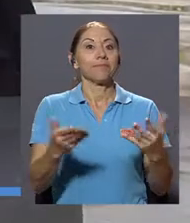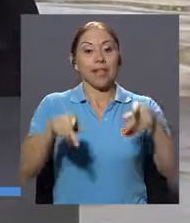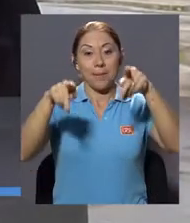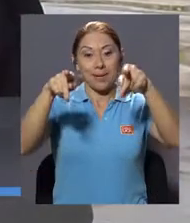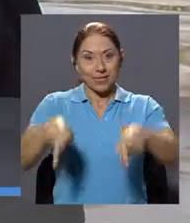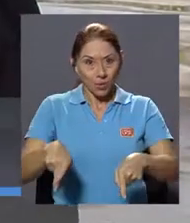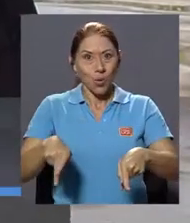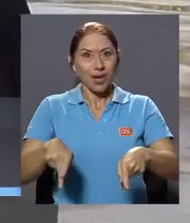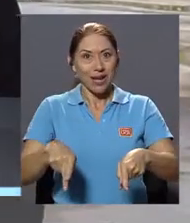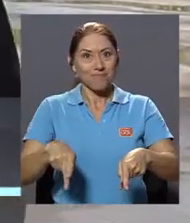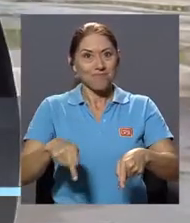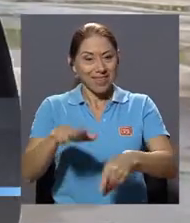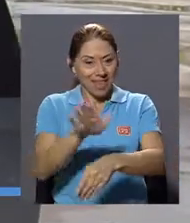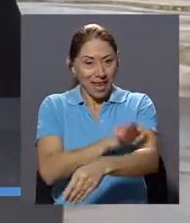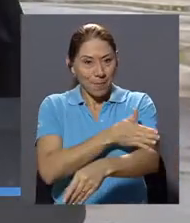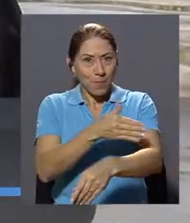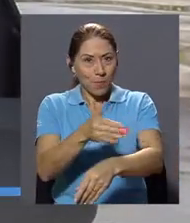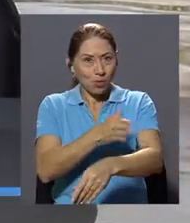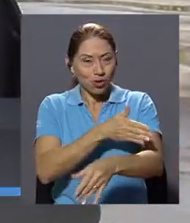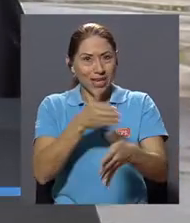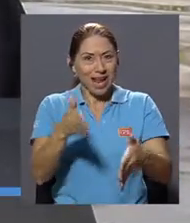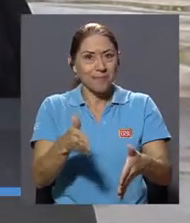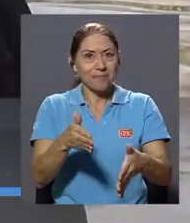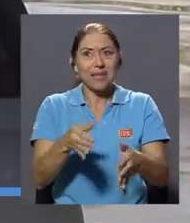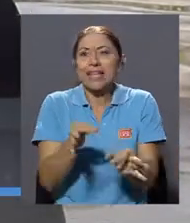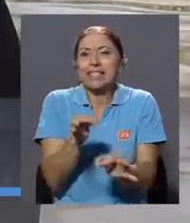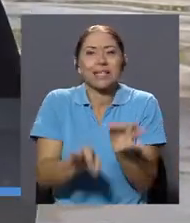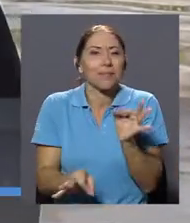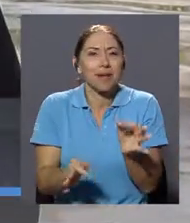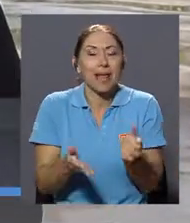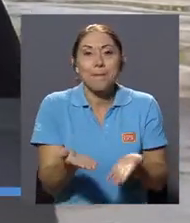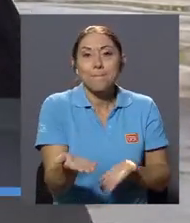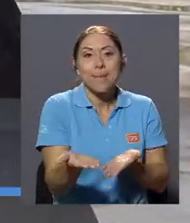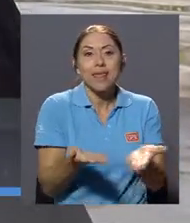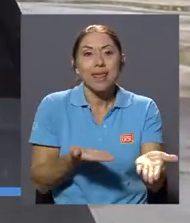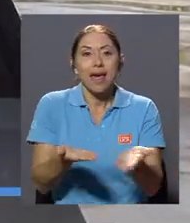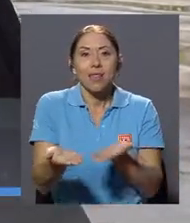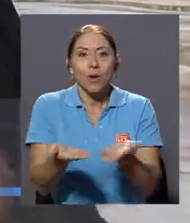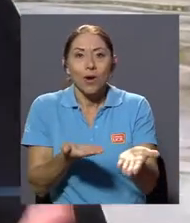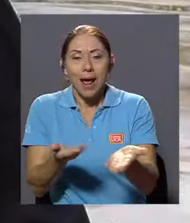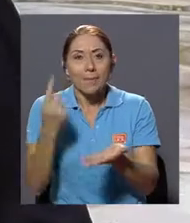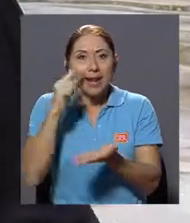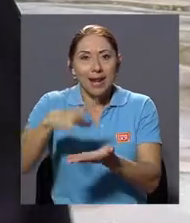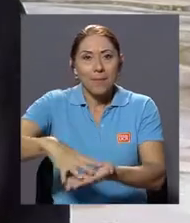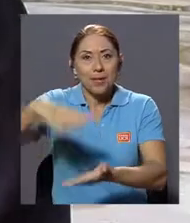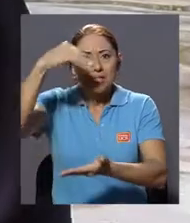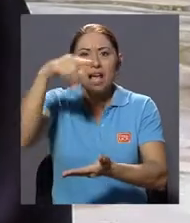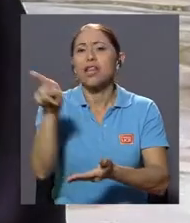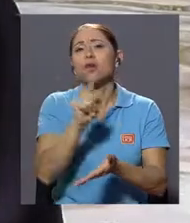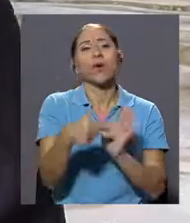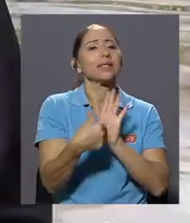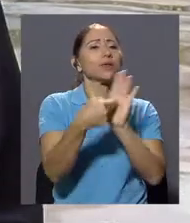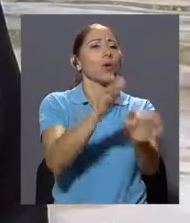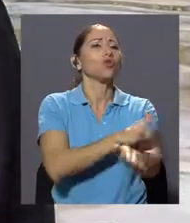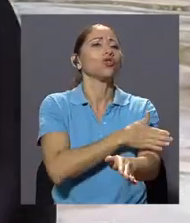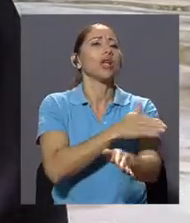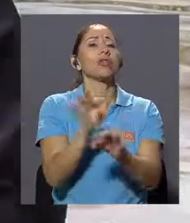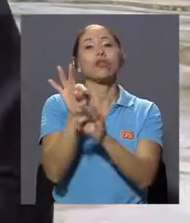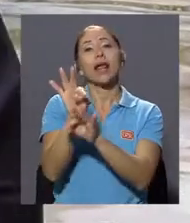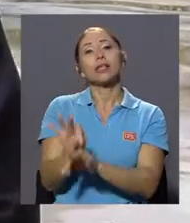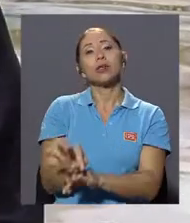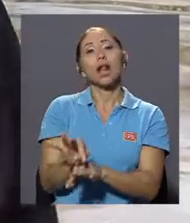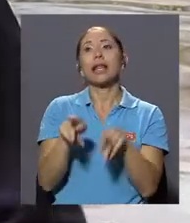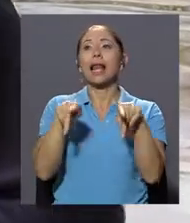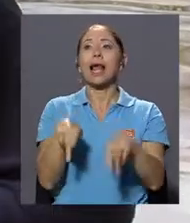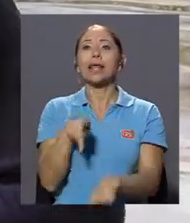tal es una persona simplemente mediadora para el aprendizaje, pero no es un concierto tradicional donde la gente no puede hablar o no